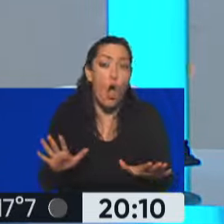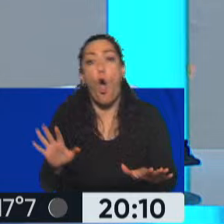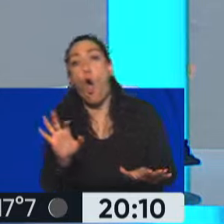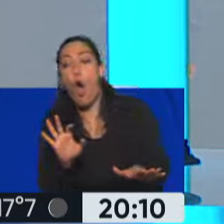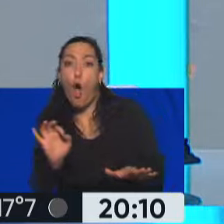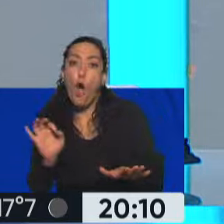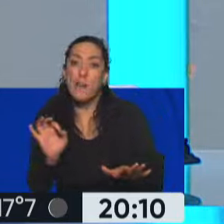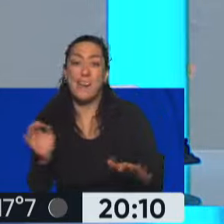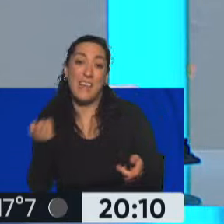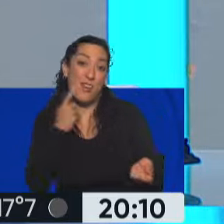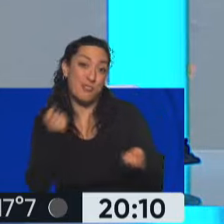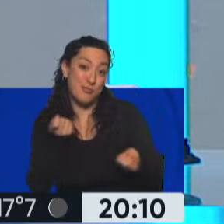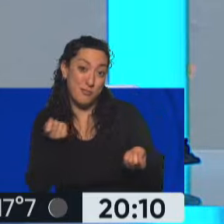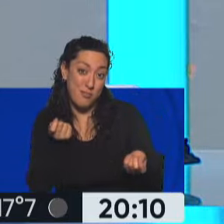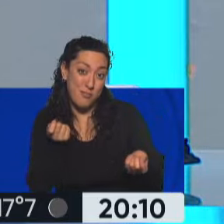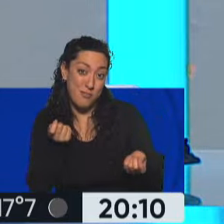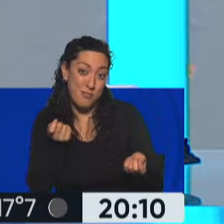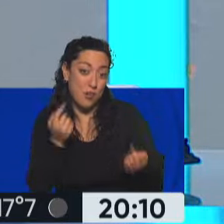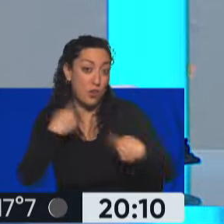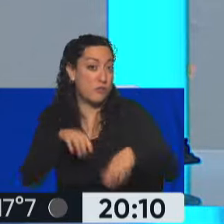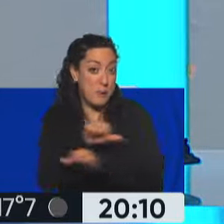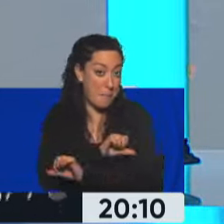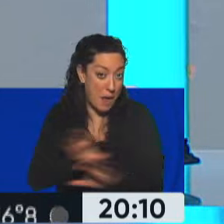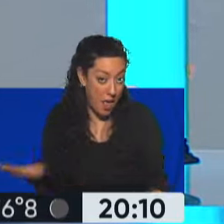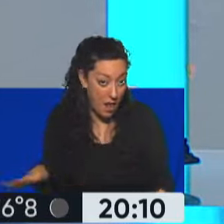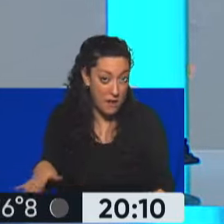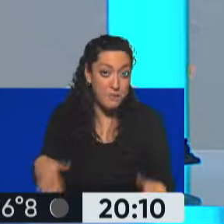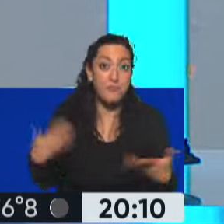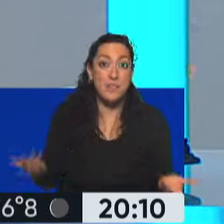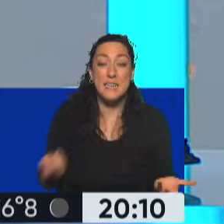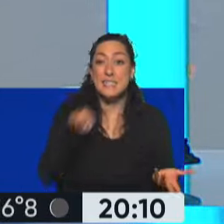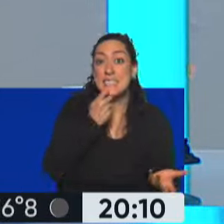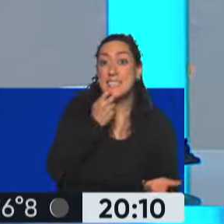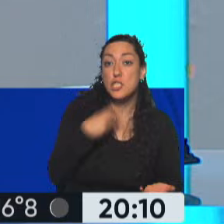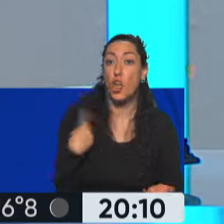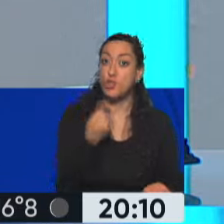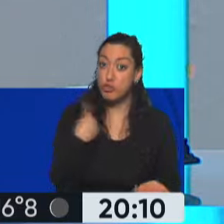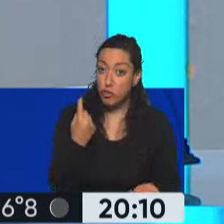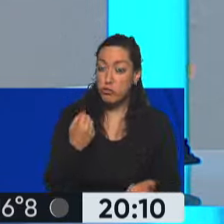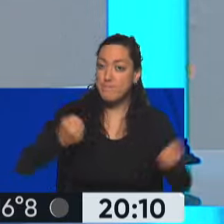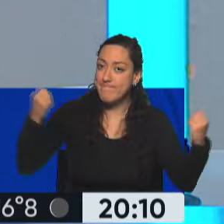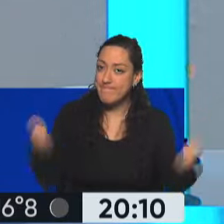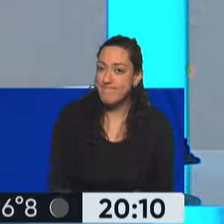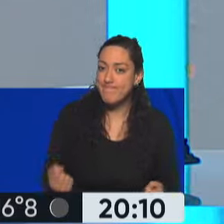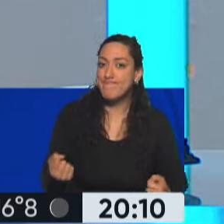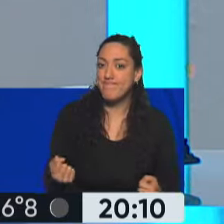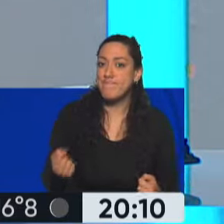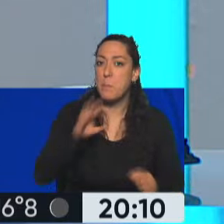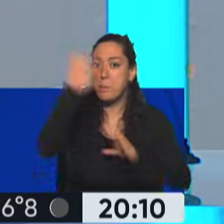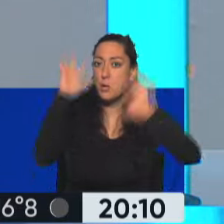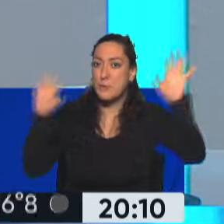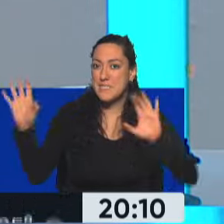negociado o las cosas no están bien digo O sea si no si no nos proponemos en tomar el ejemplo desde las